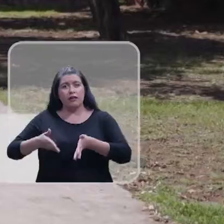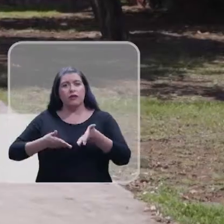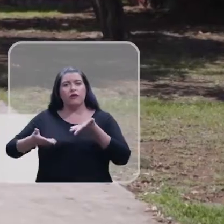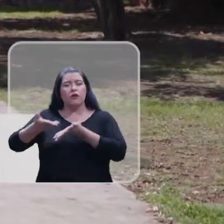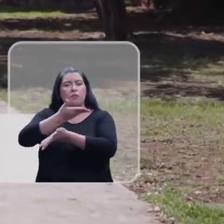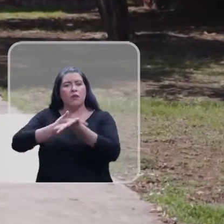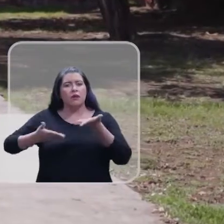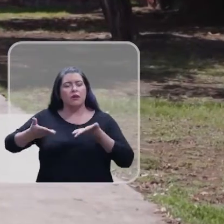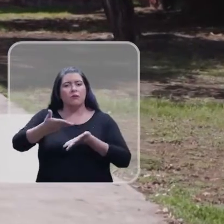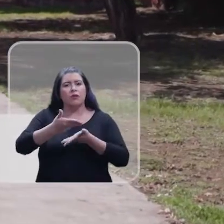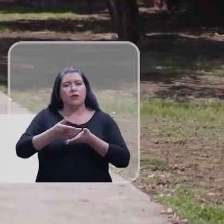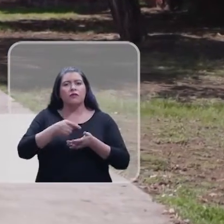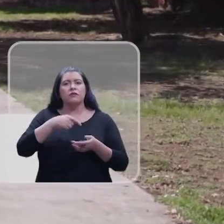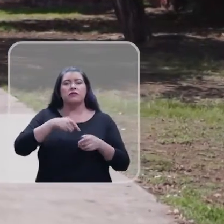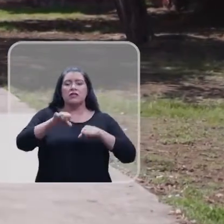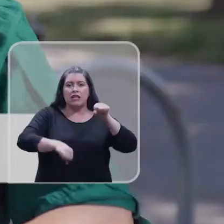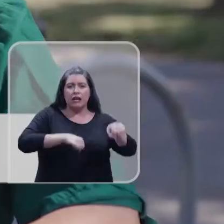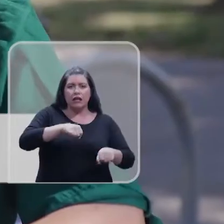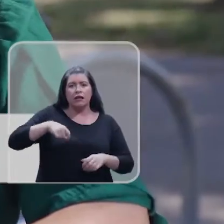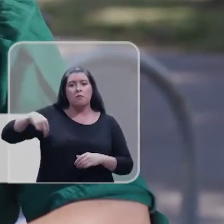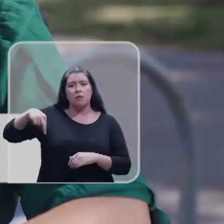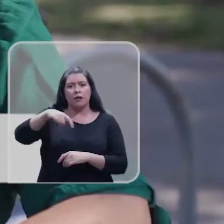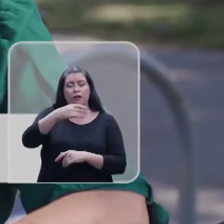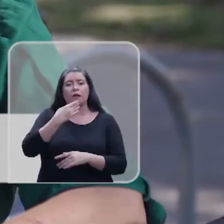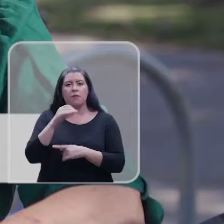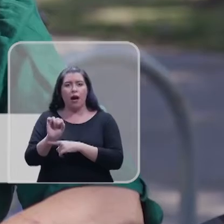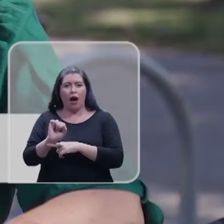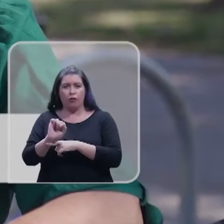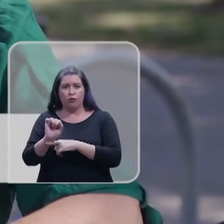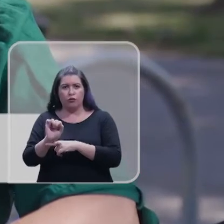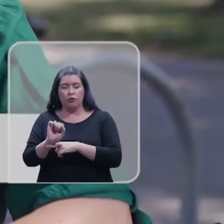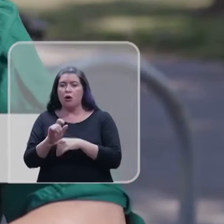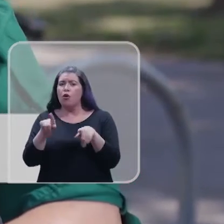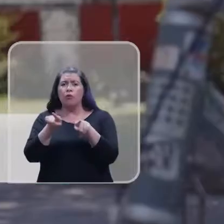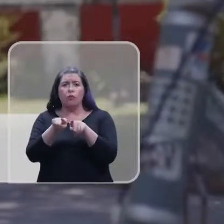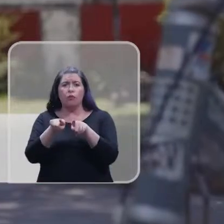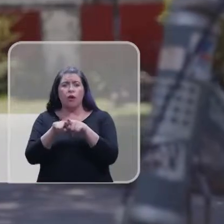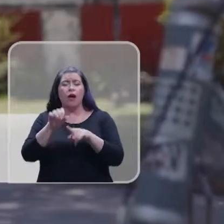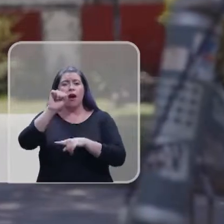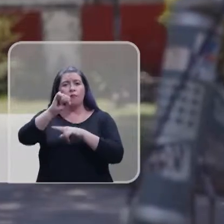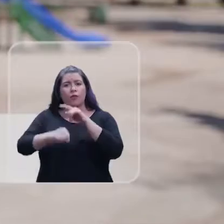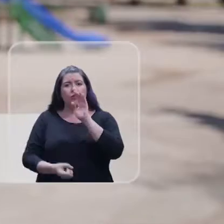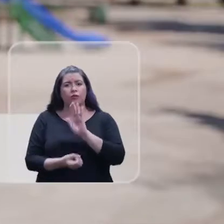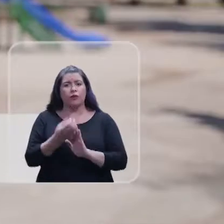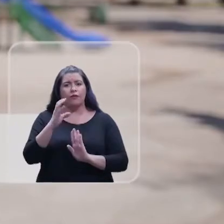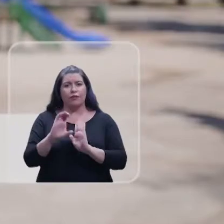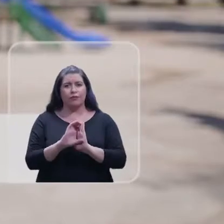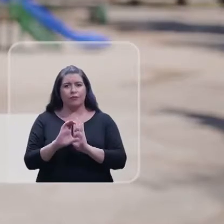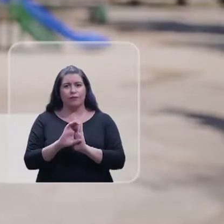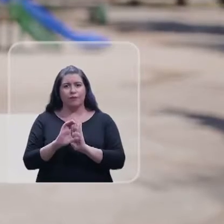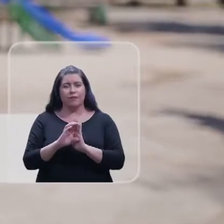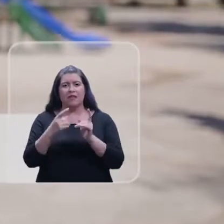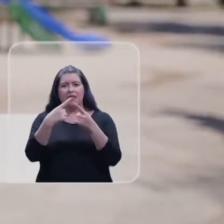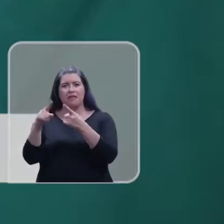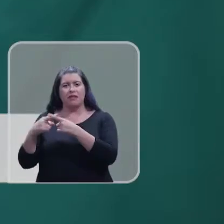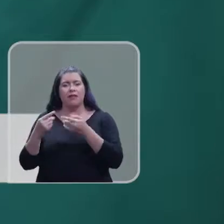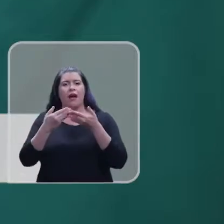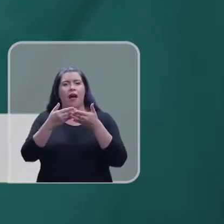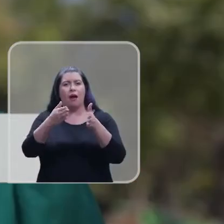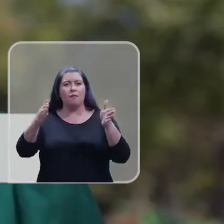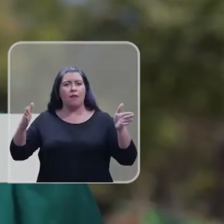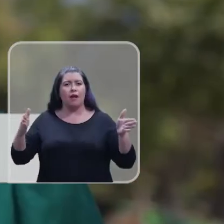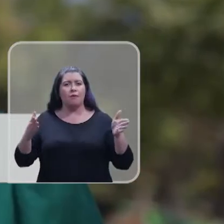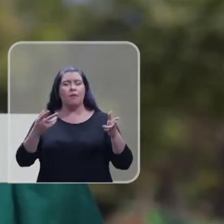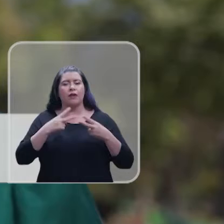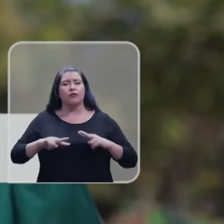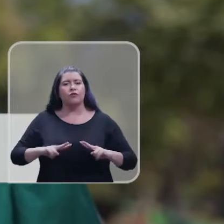Aquí en la calle cabemos y compartimos espacio los ciclistas, peatones y automovilistas. De igual modo, aprobemos una nueva constitución,